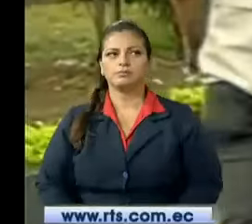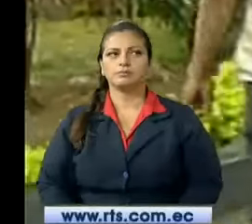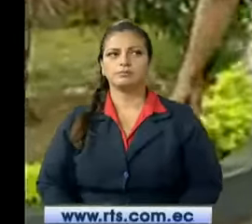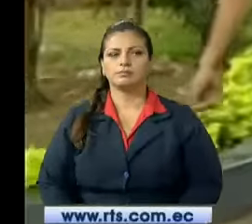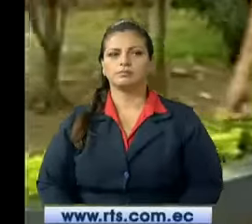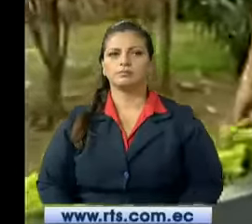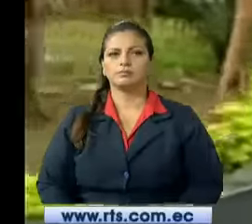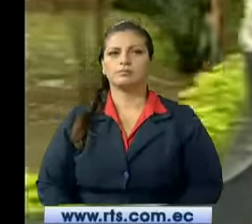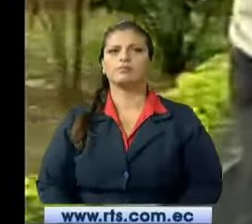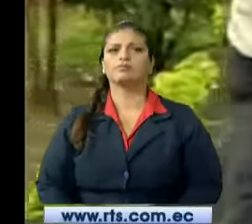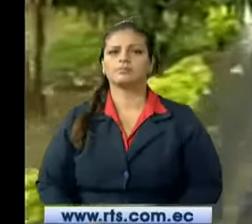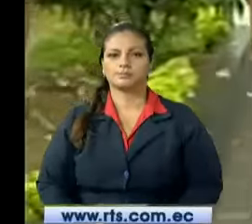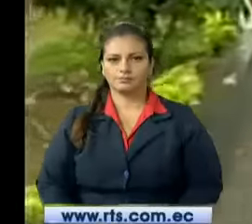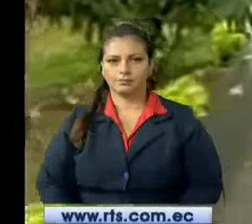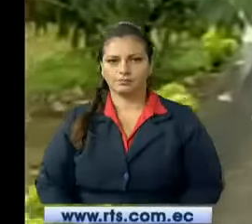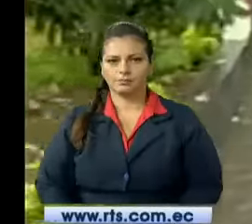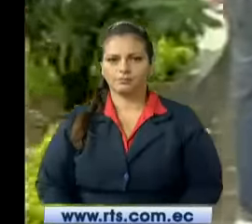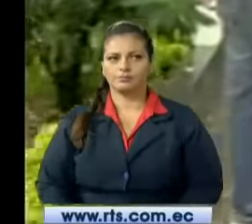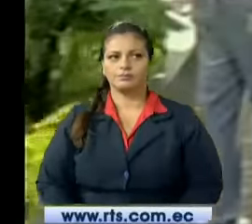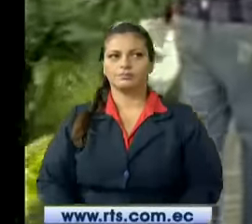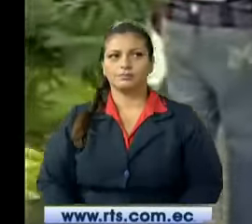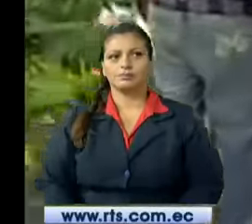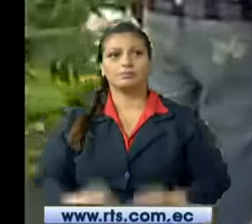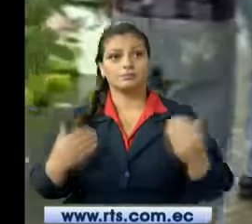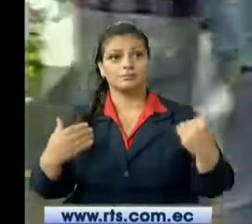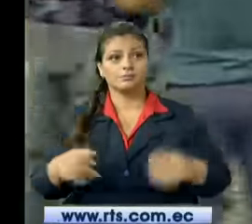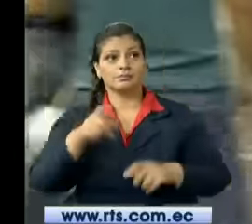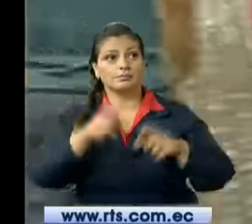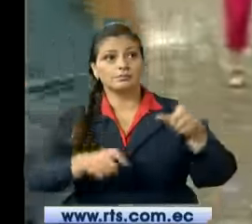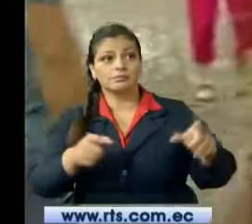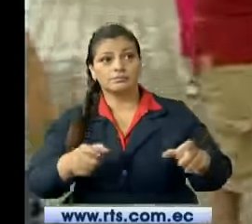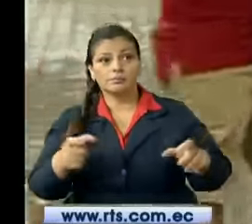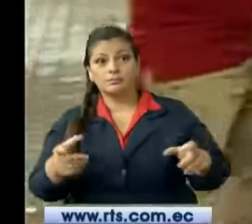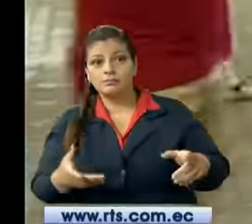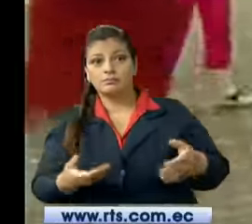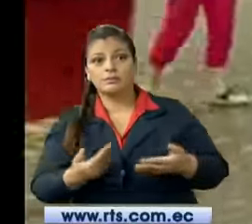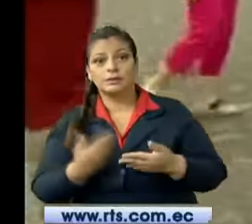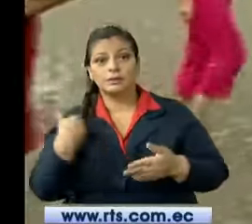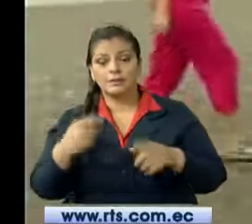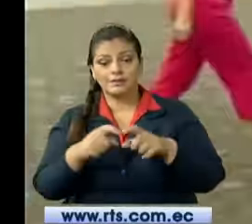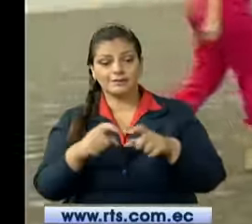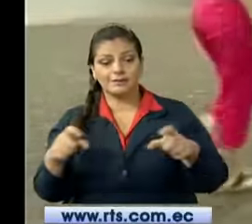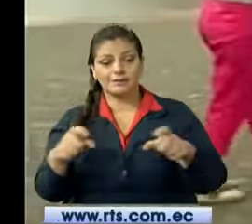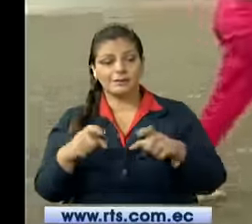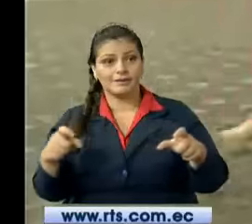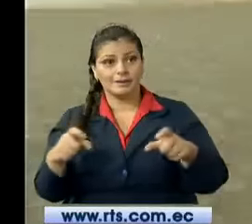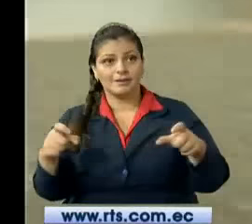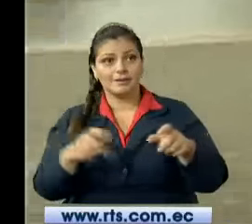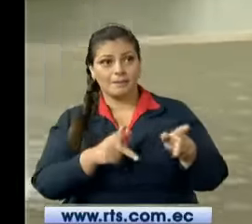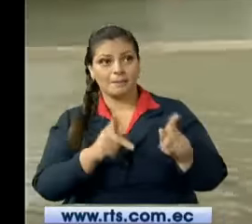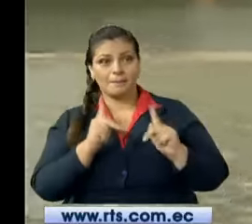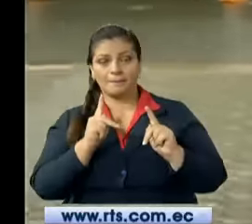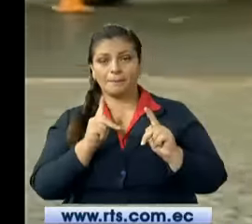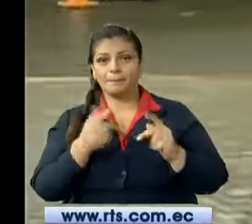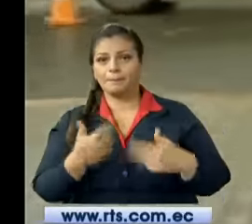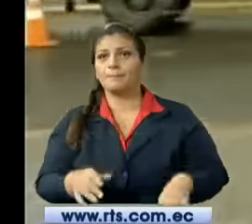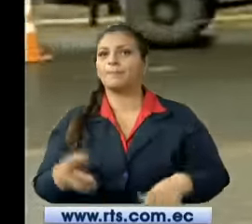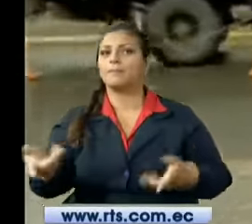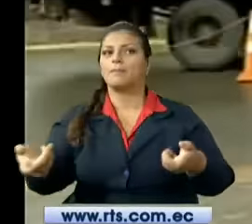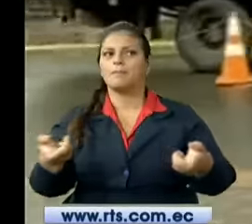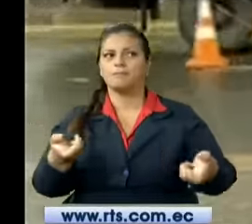Lograron entregar el salvoconducto y se produce inmediatamente el ingreso de los camiones hasta esta zona. Aquí lo vemos, vean. Ahí